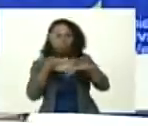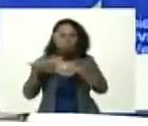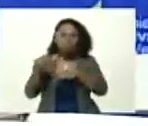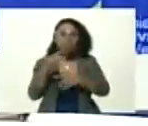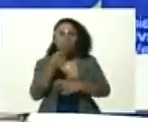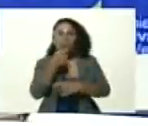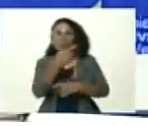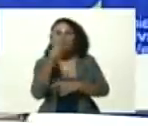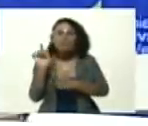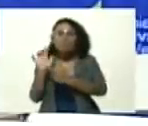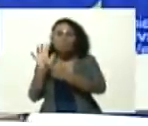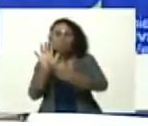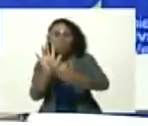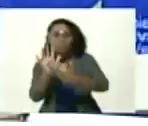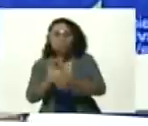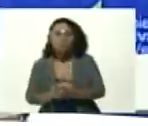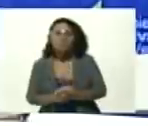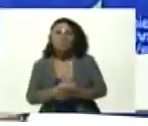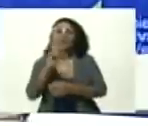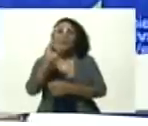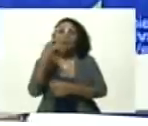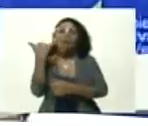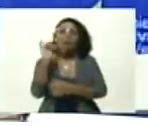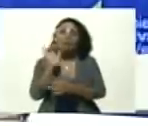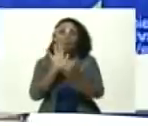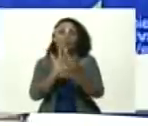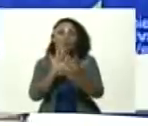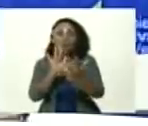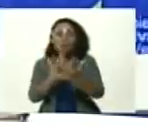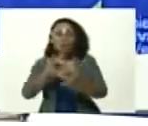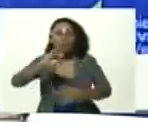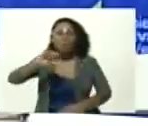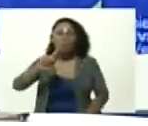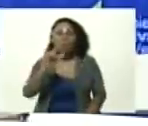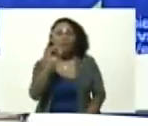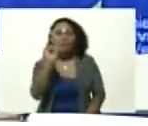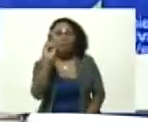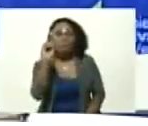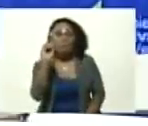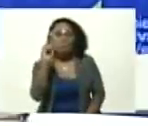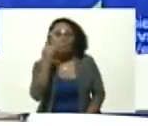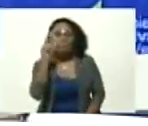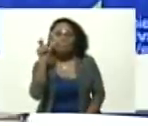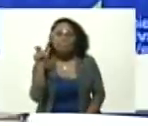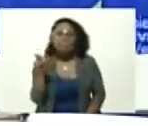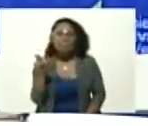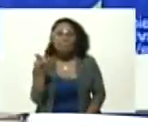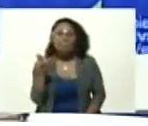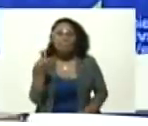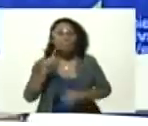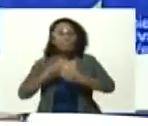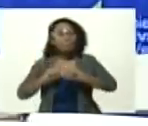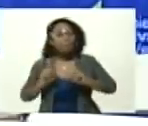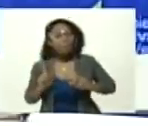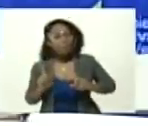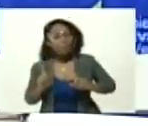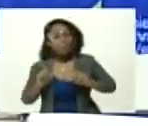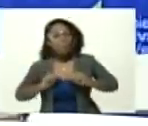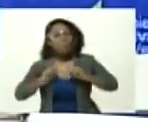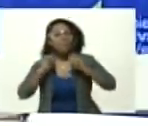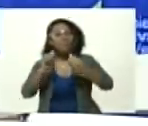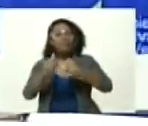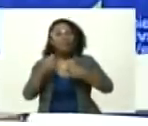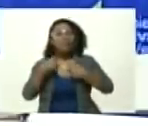mostrar. También tenemos pase a Julio César León Heredia. Pero arrancando